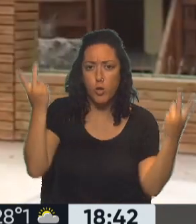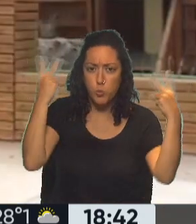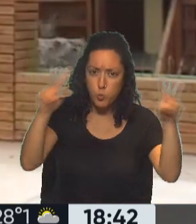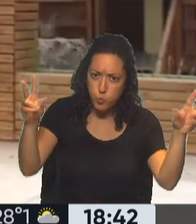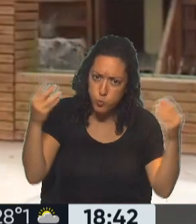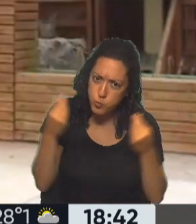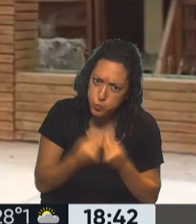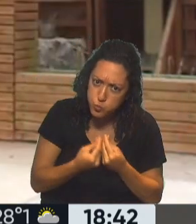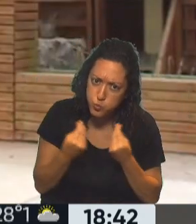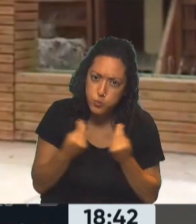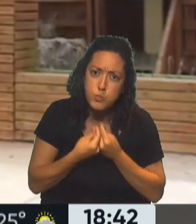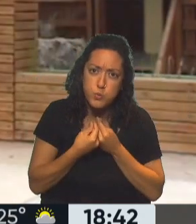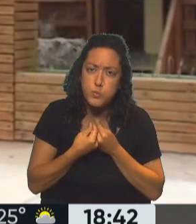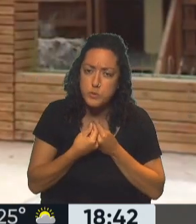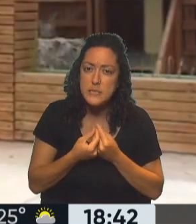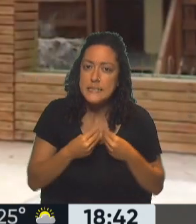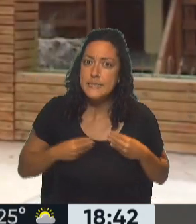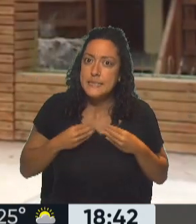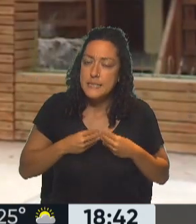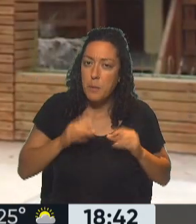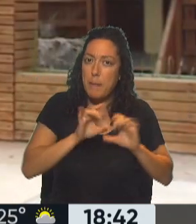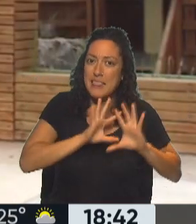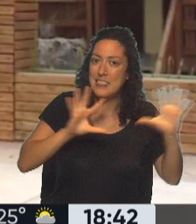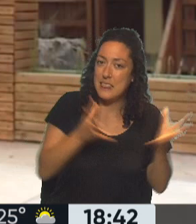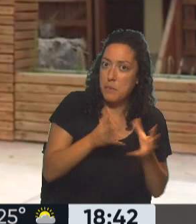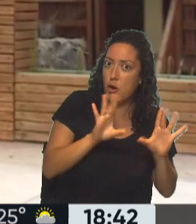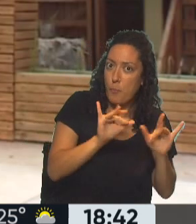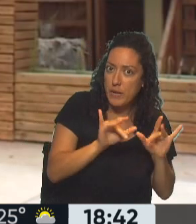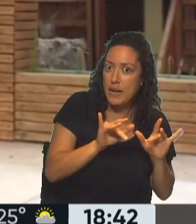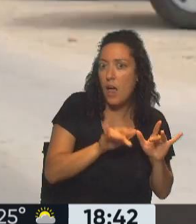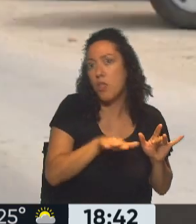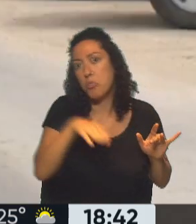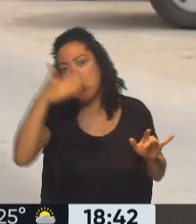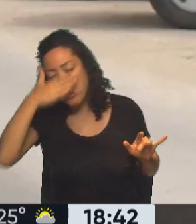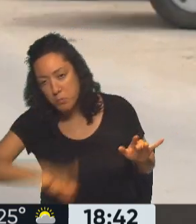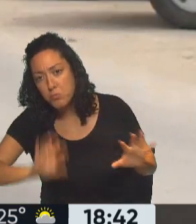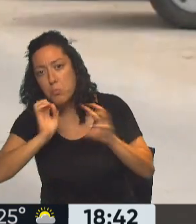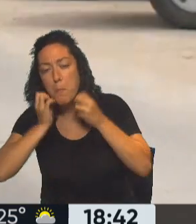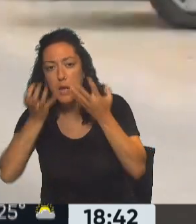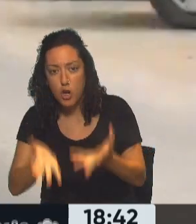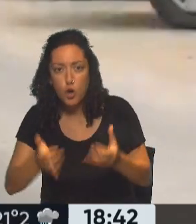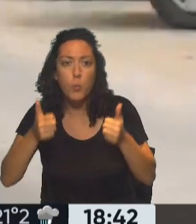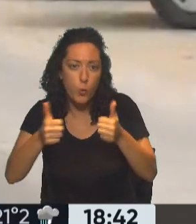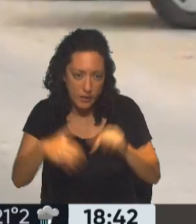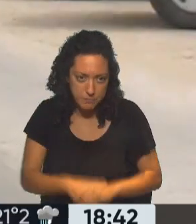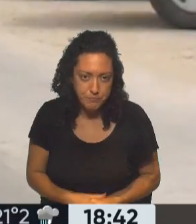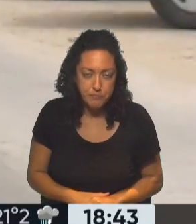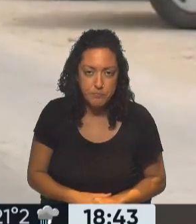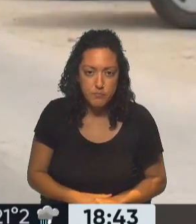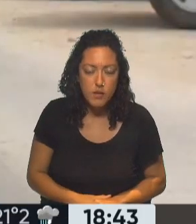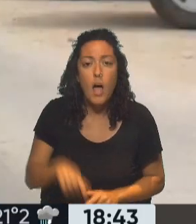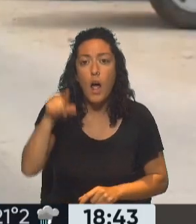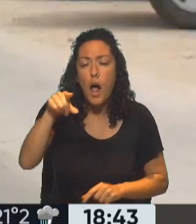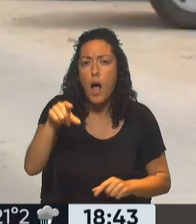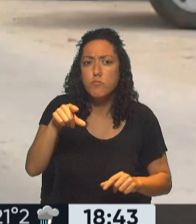gente y bueno, se siente una recuperación luego de la pandemia que fue tan complicada. La temporada es buena, se podría decir. Tenés una